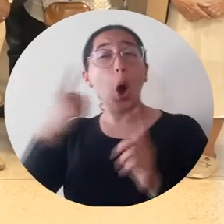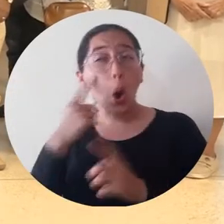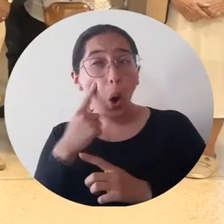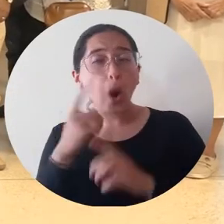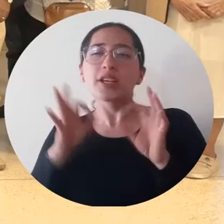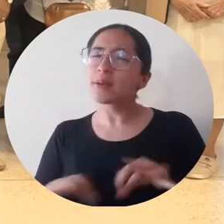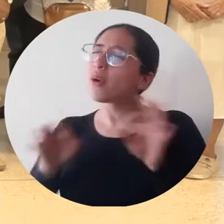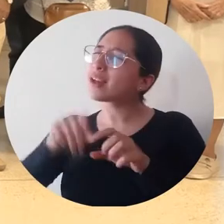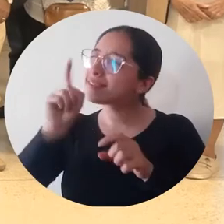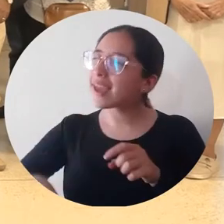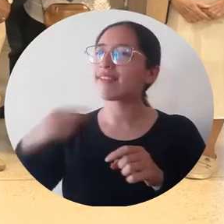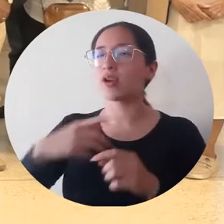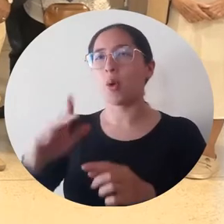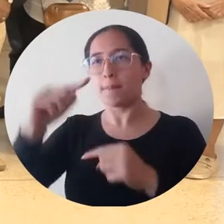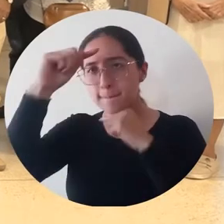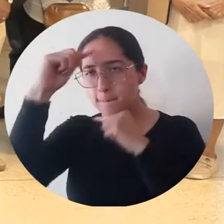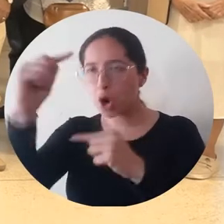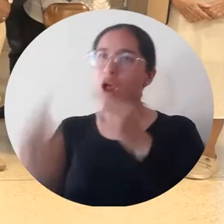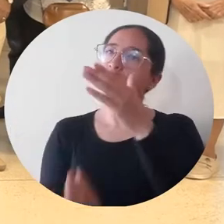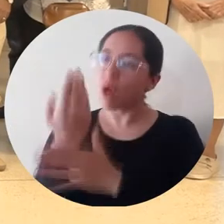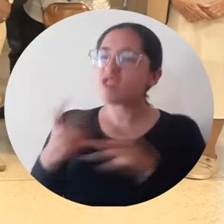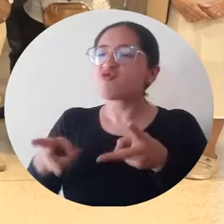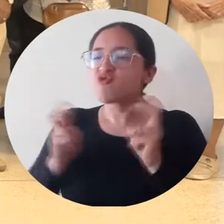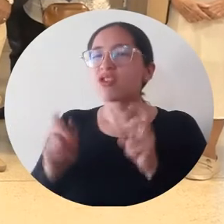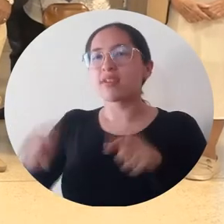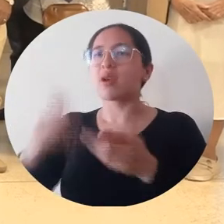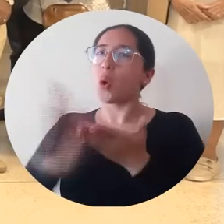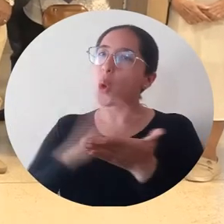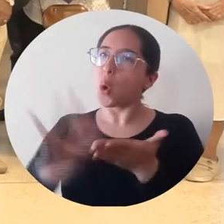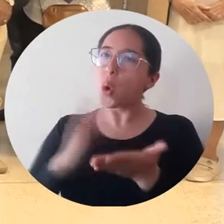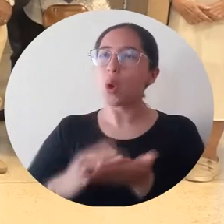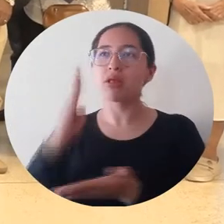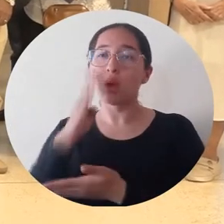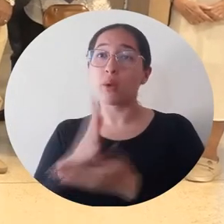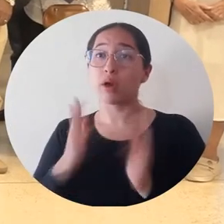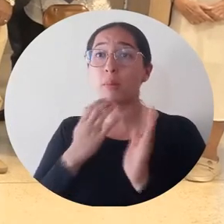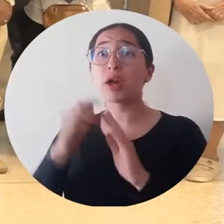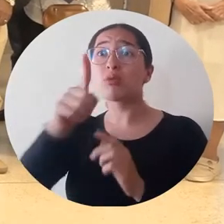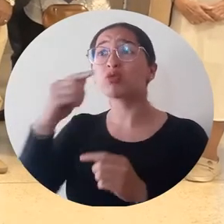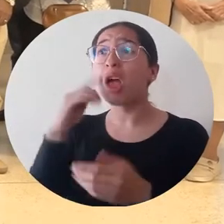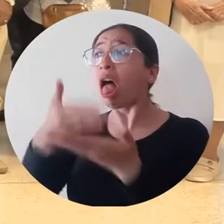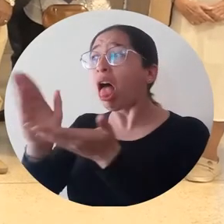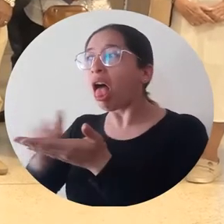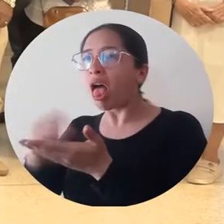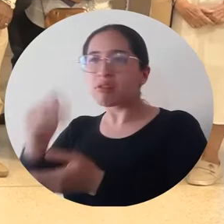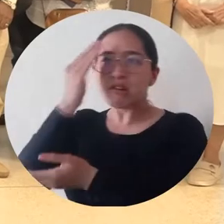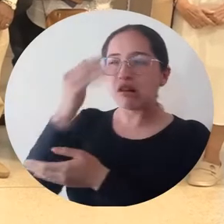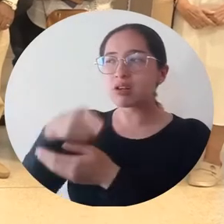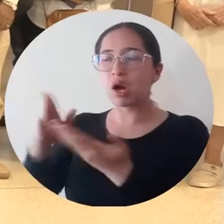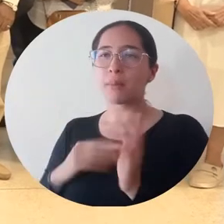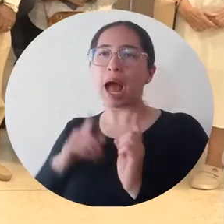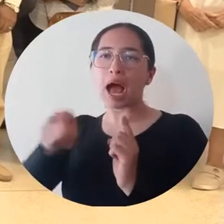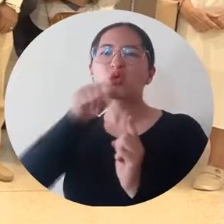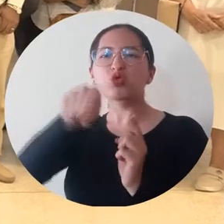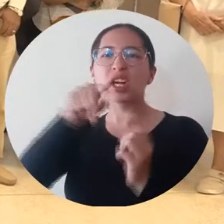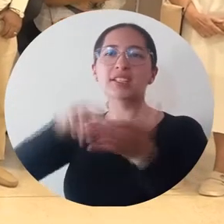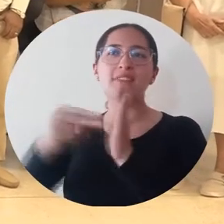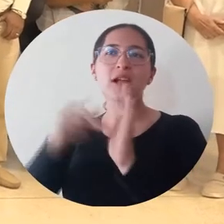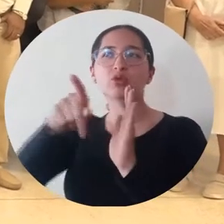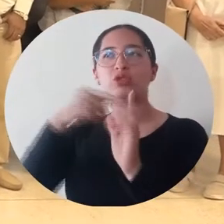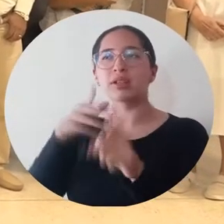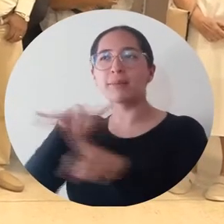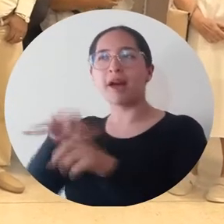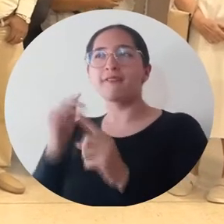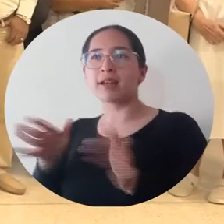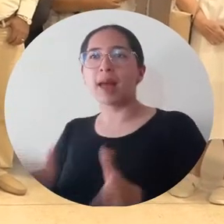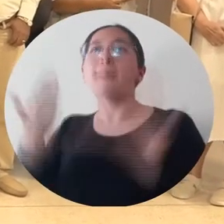porque hoy que compramos ese equipo, mañana puede ser un equipo que lleve en sí la vida de alguien que la perdió. No queremos repetir la tragedia de Lina y